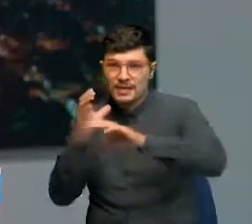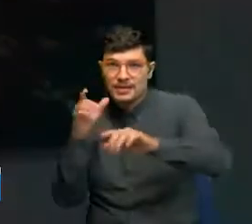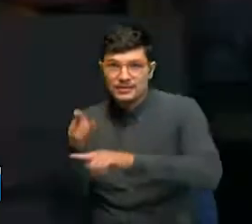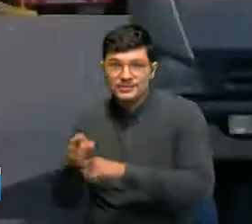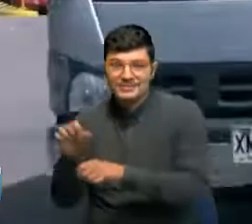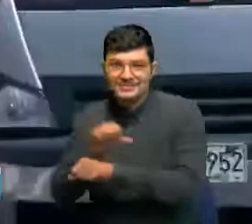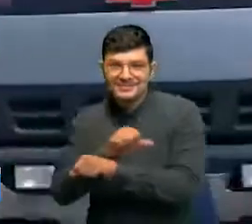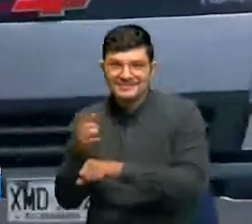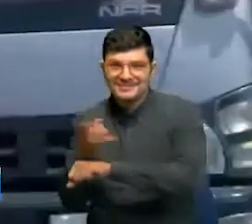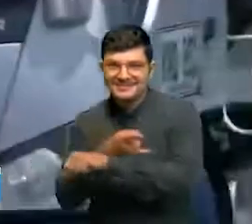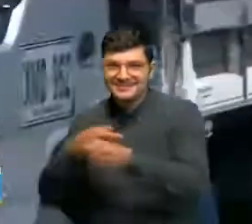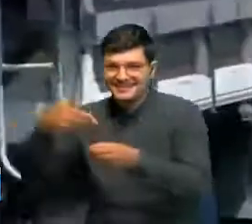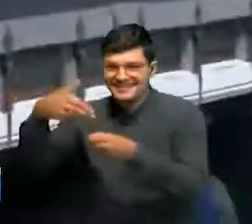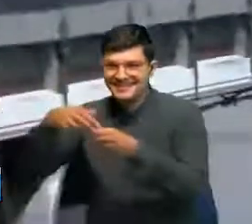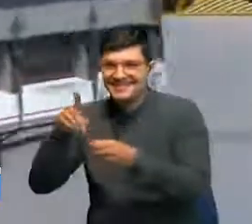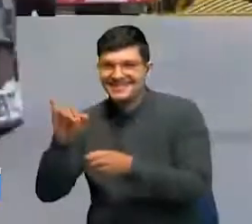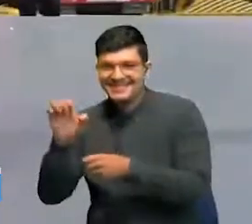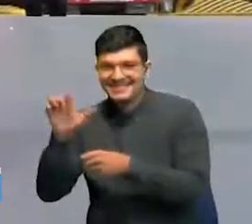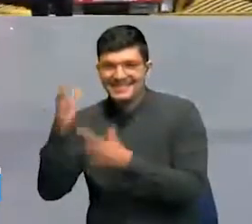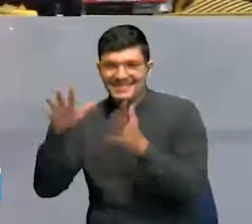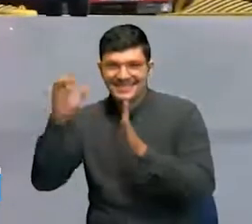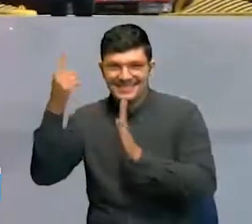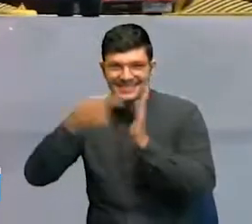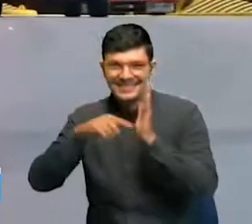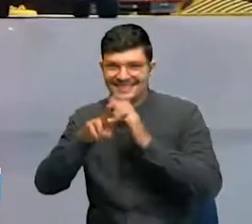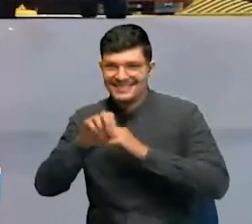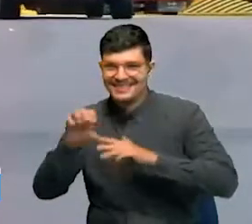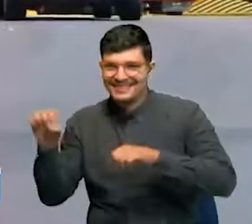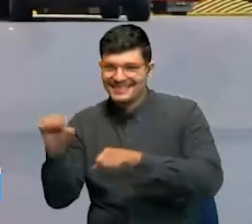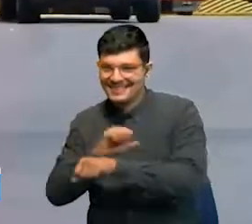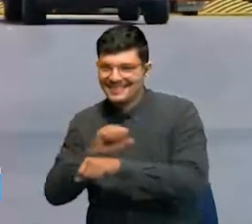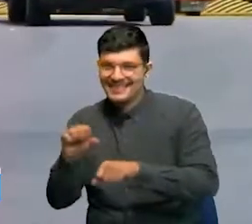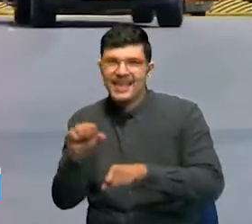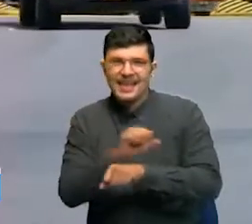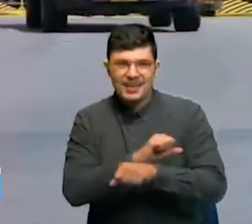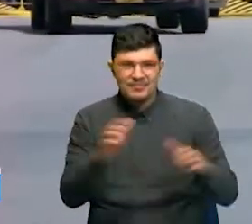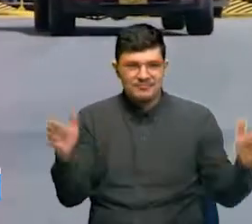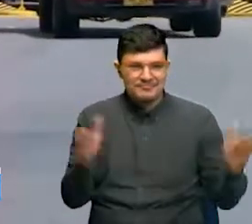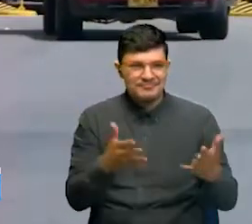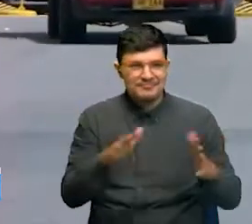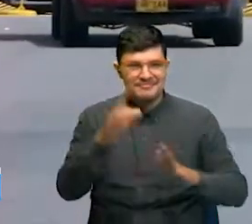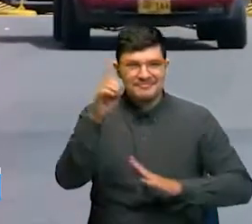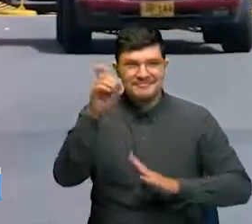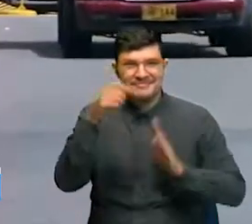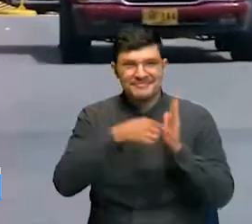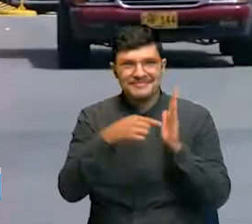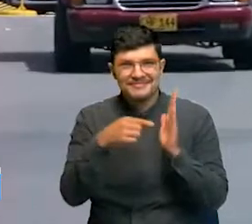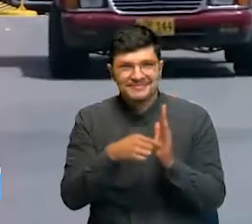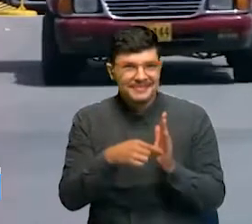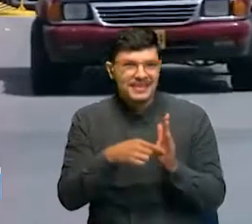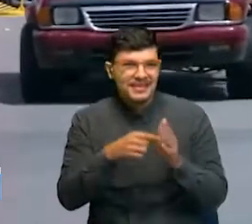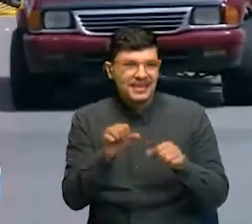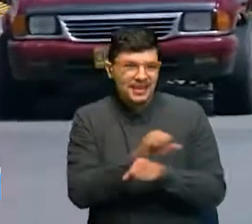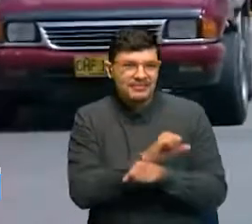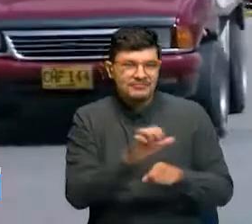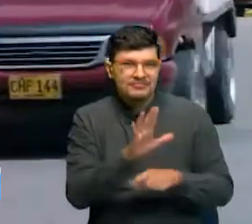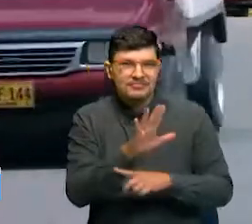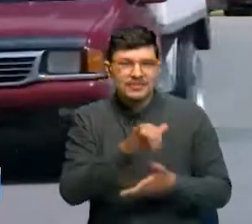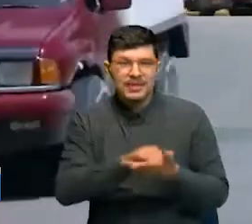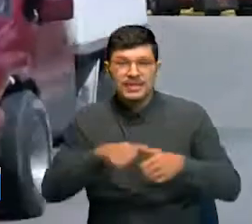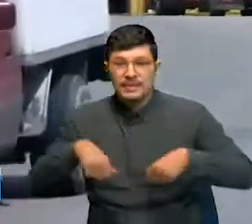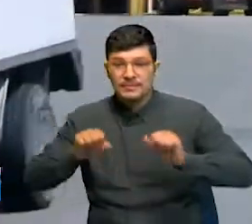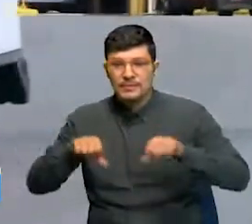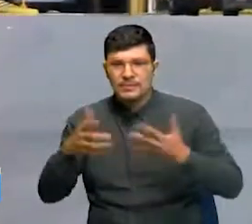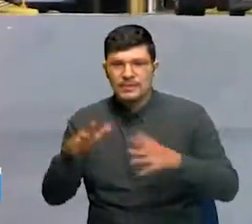de otros tipos son más o menos 1.200 vehículos. Automóviles son más o menos entre 6.000 vehículos. Y las